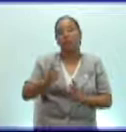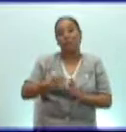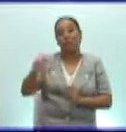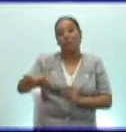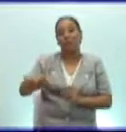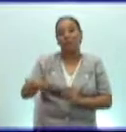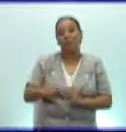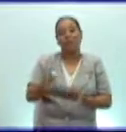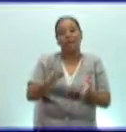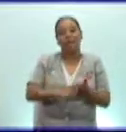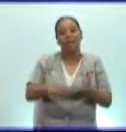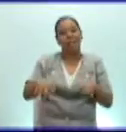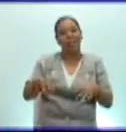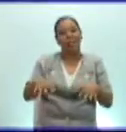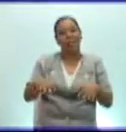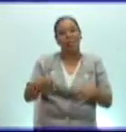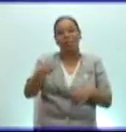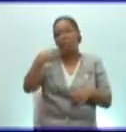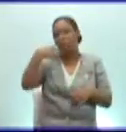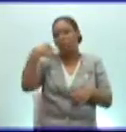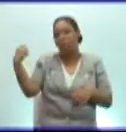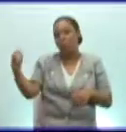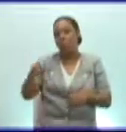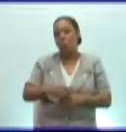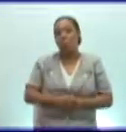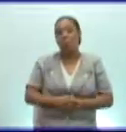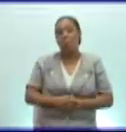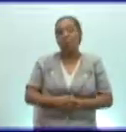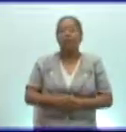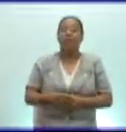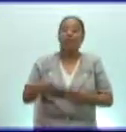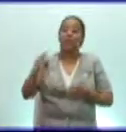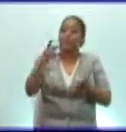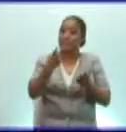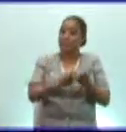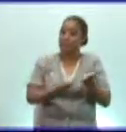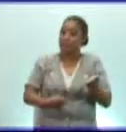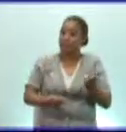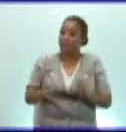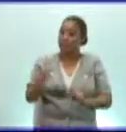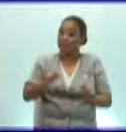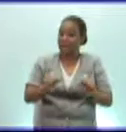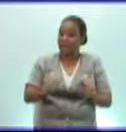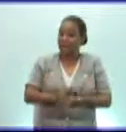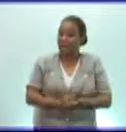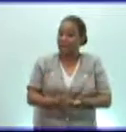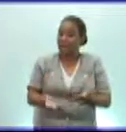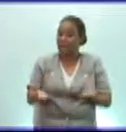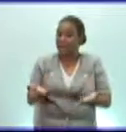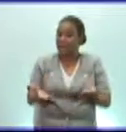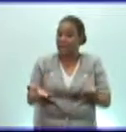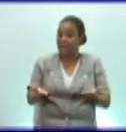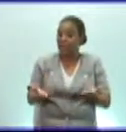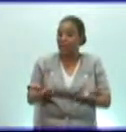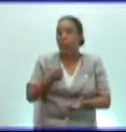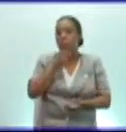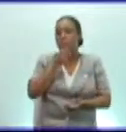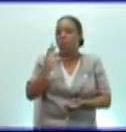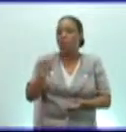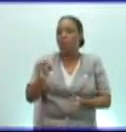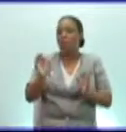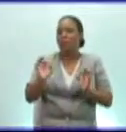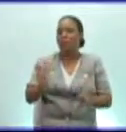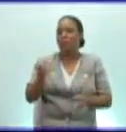es un electrolito débil soluble que se representa en equilibrio, por tanto podríamos hablar de una constante de equilibrio.